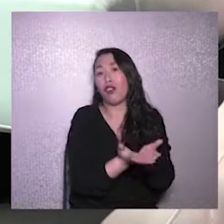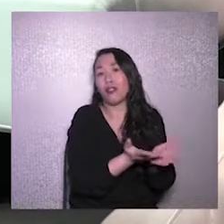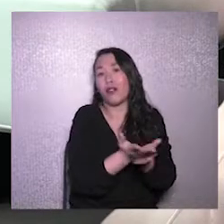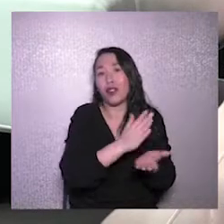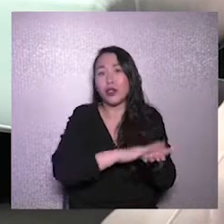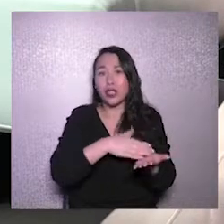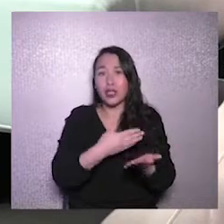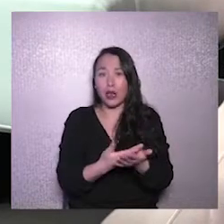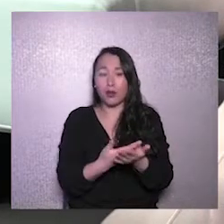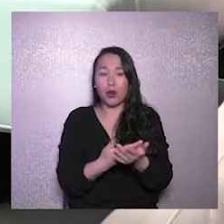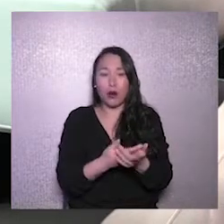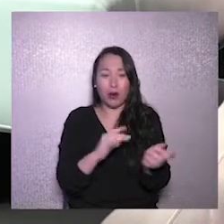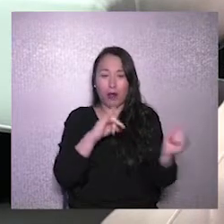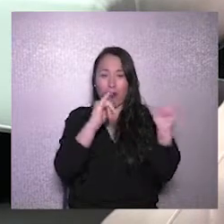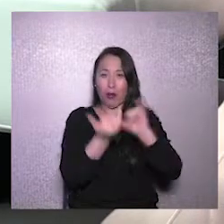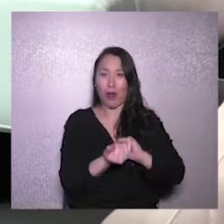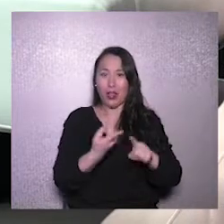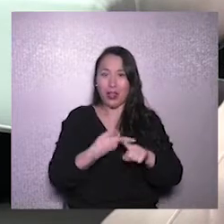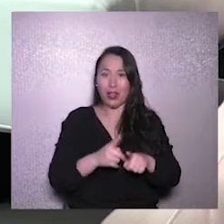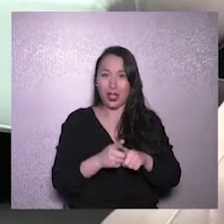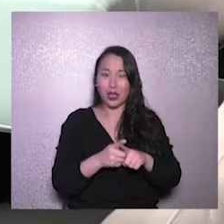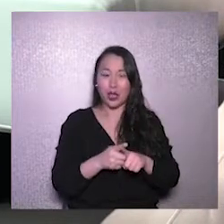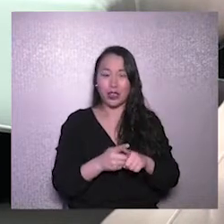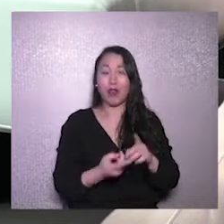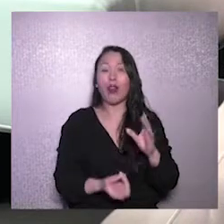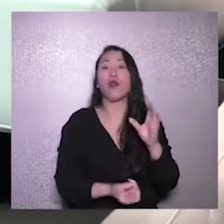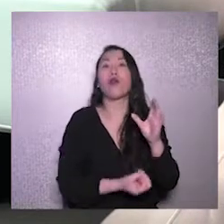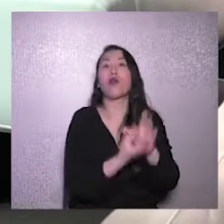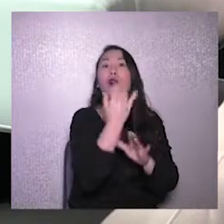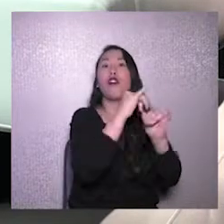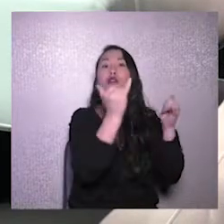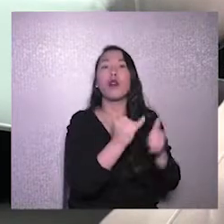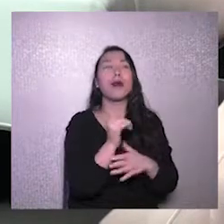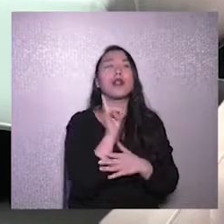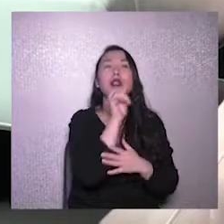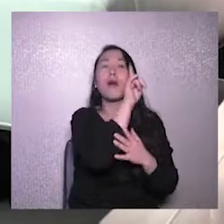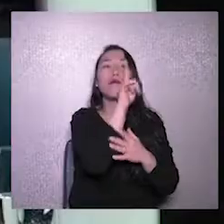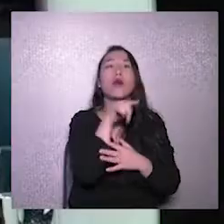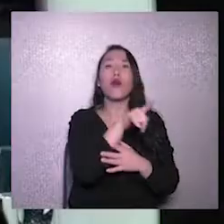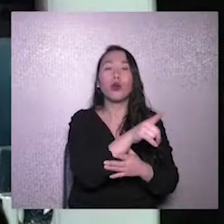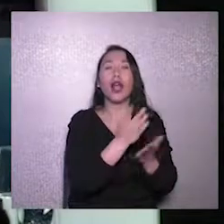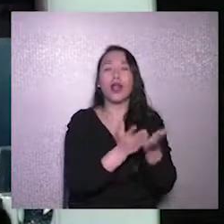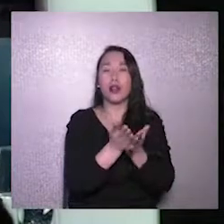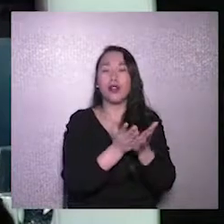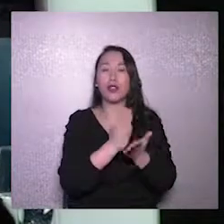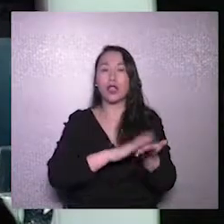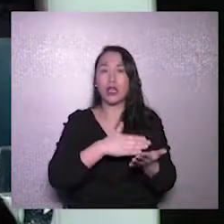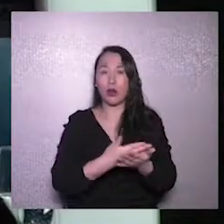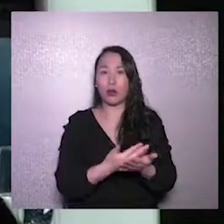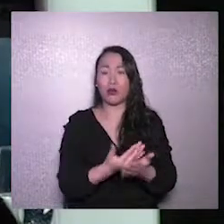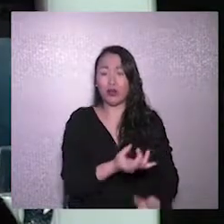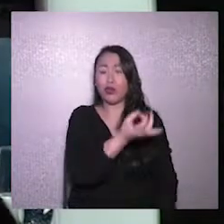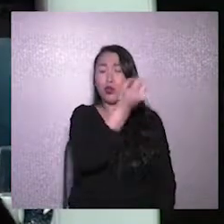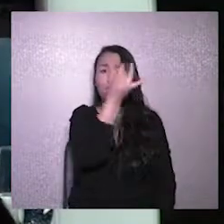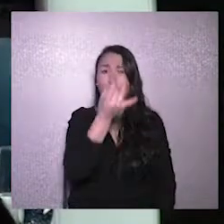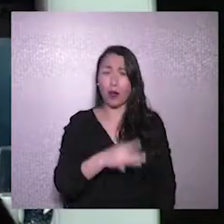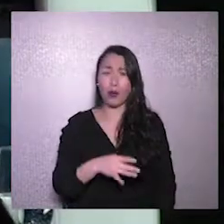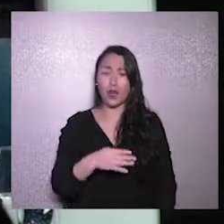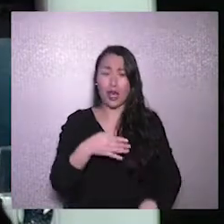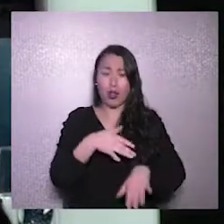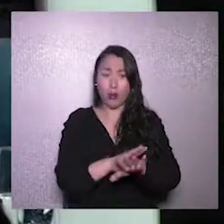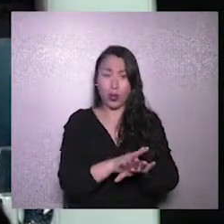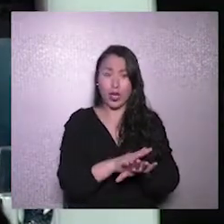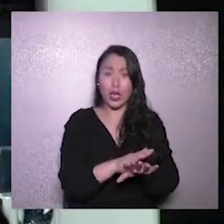a una manera distinta. Se abran nuevas maneras de consulta al servicio de salud, que no solamente incorpore